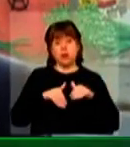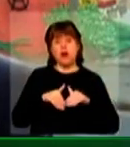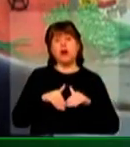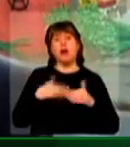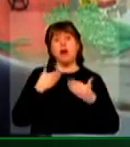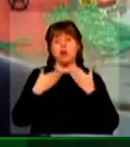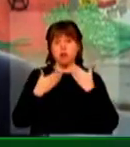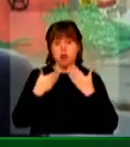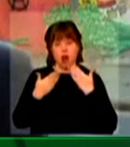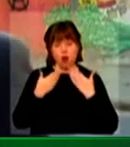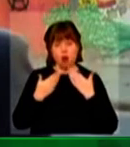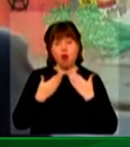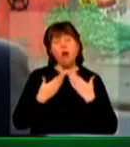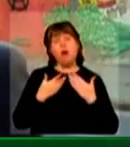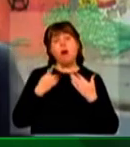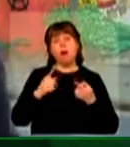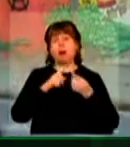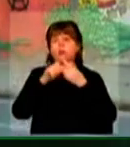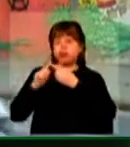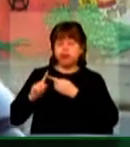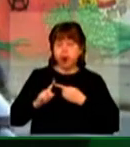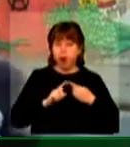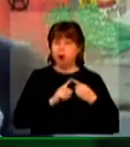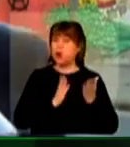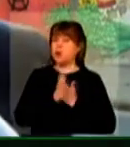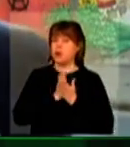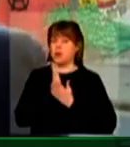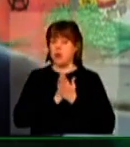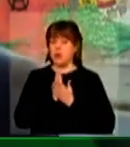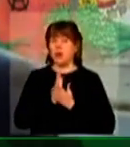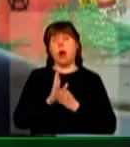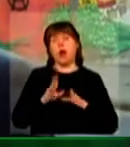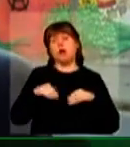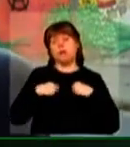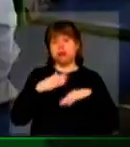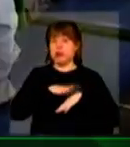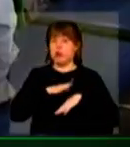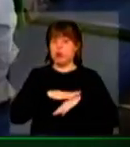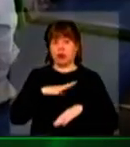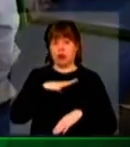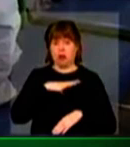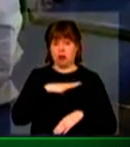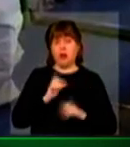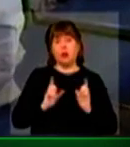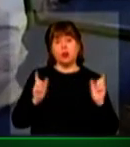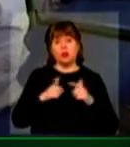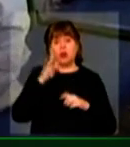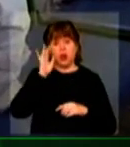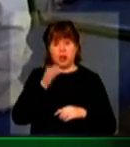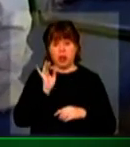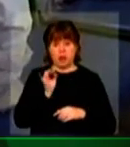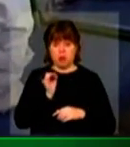de diálogo y de encuentro para, bueno, como yo siempre digo, ¿no?, cada uno asumir la responsabilidad que tiene. Nosotros creemos que la